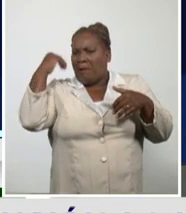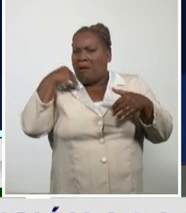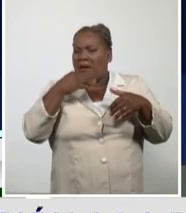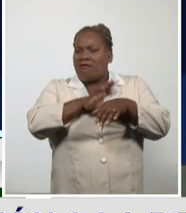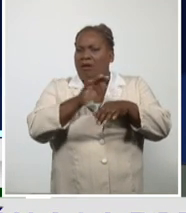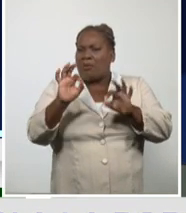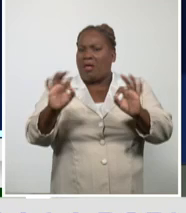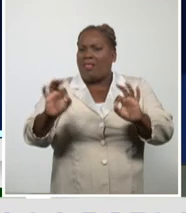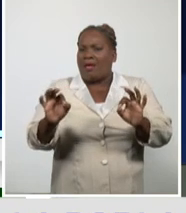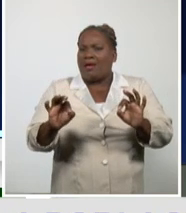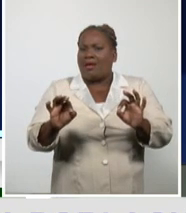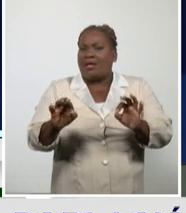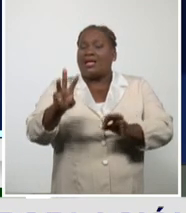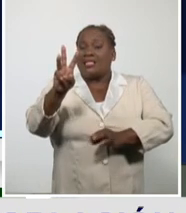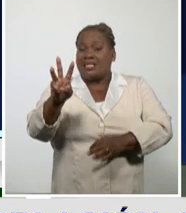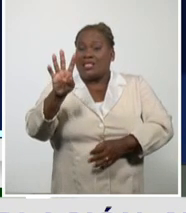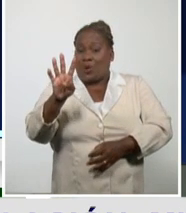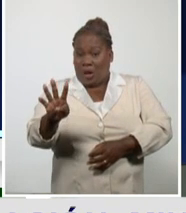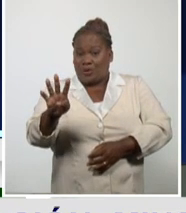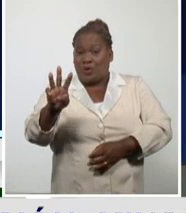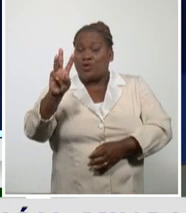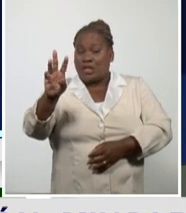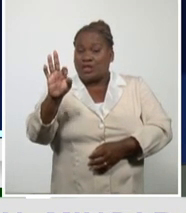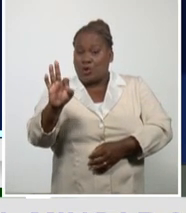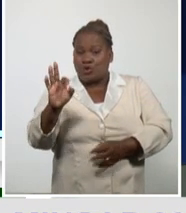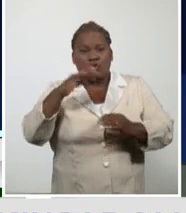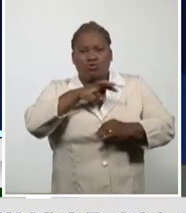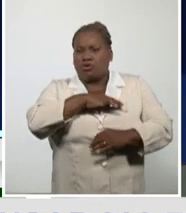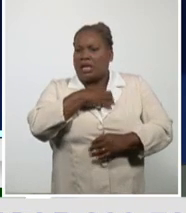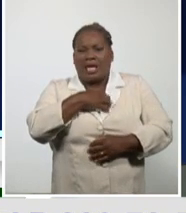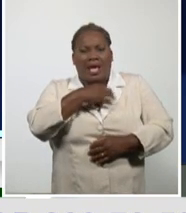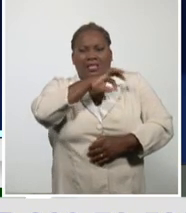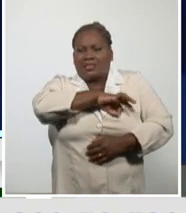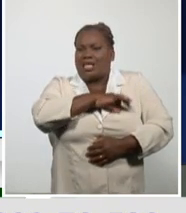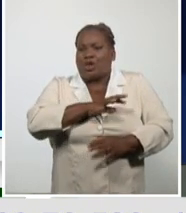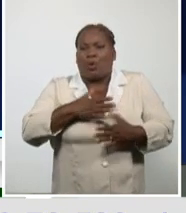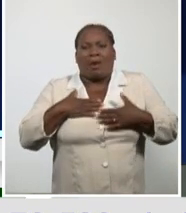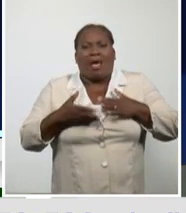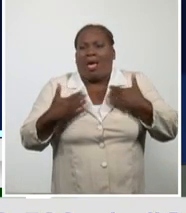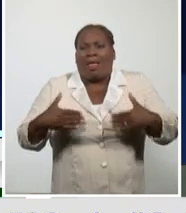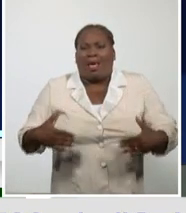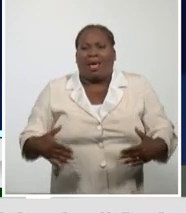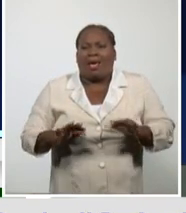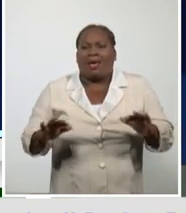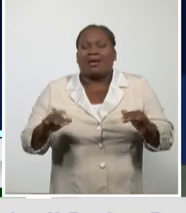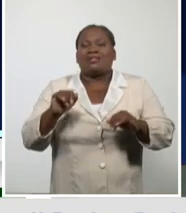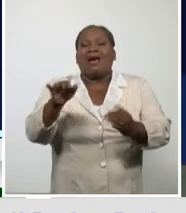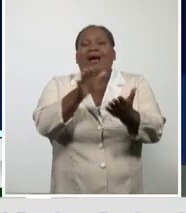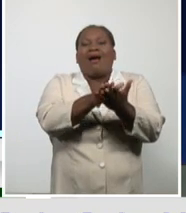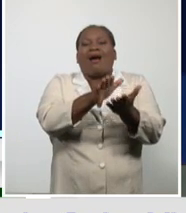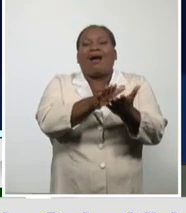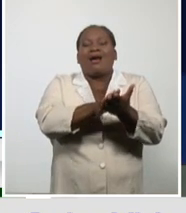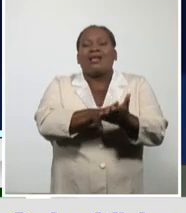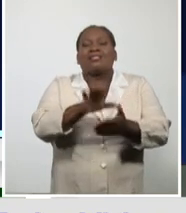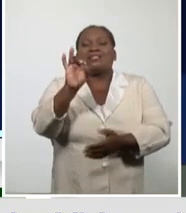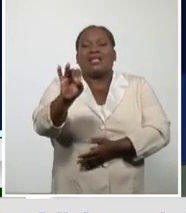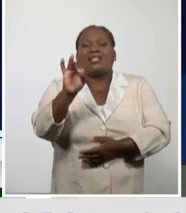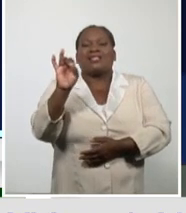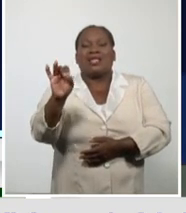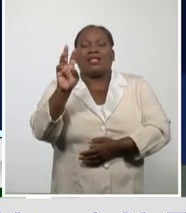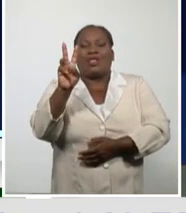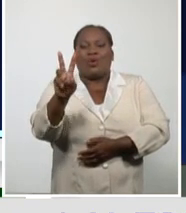34 de los 38, y ya de esta forma se acumulan 772. O sea,